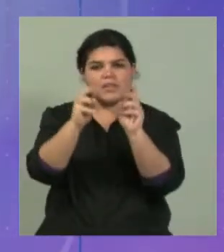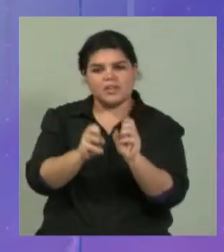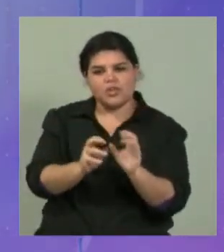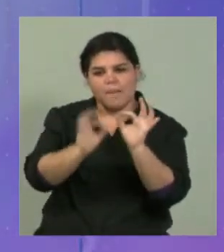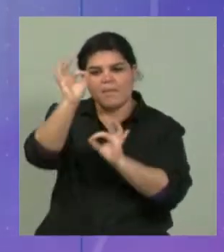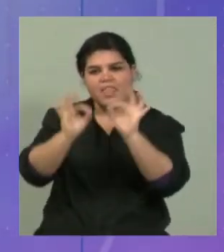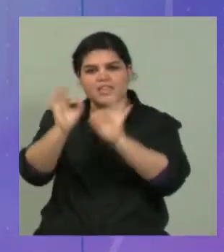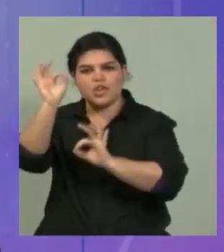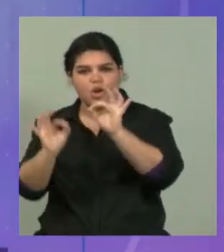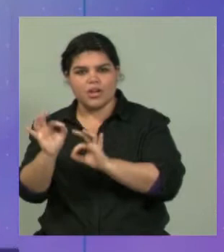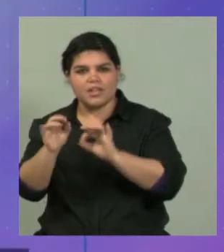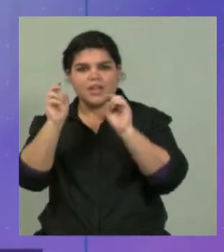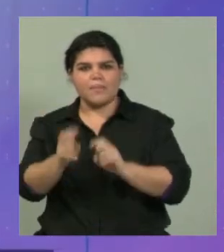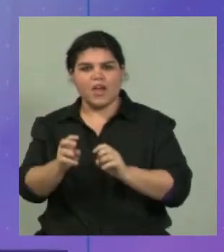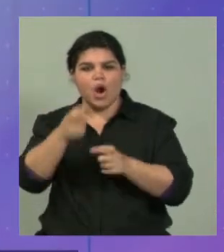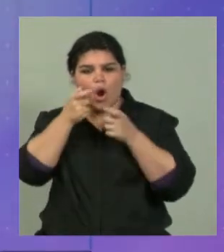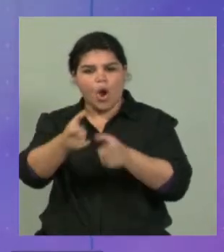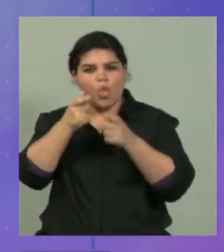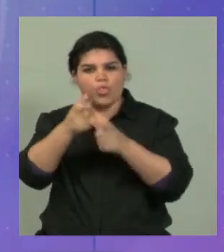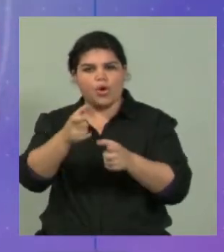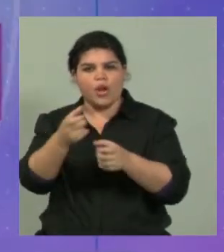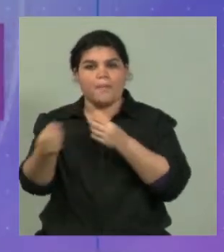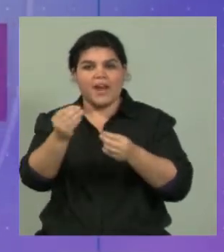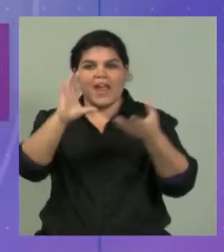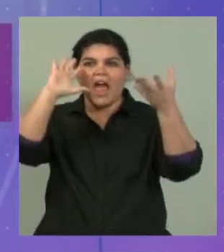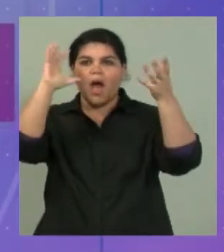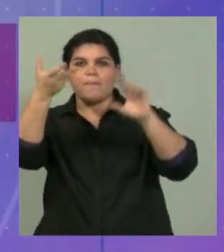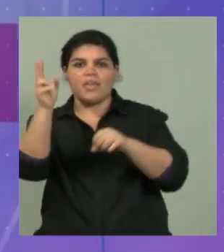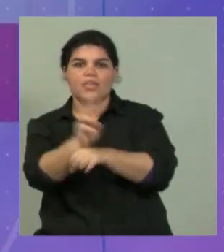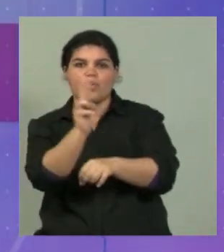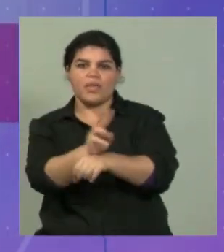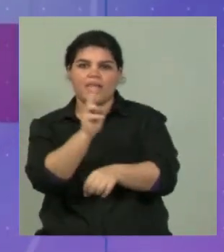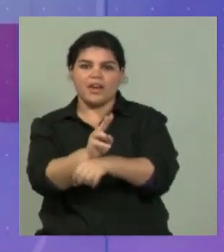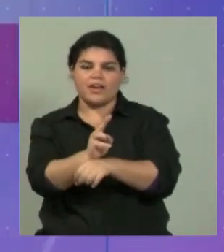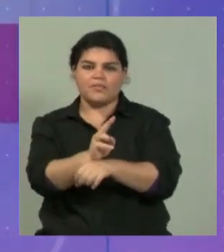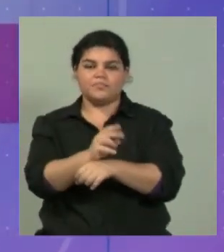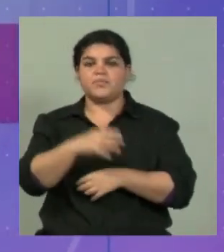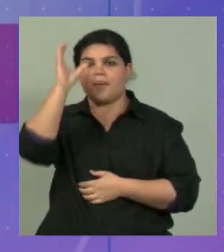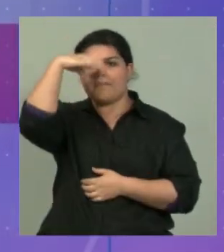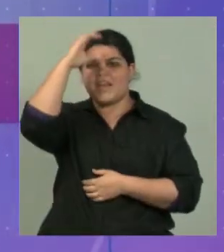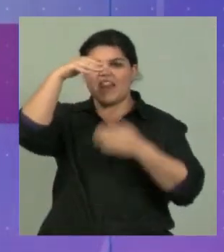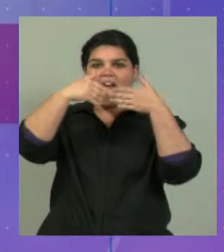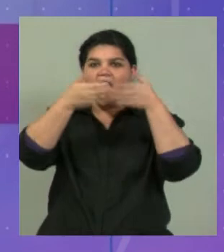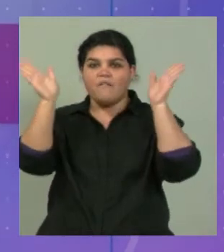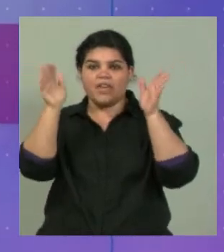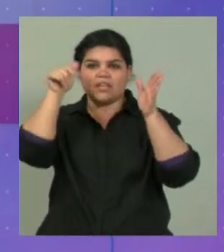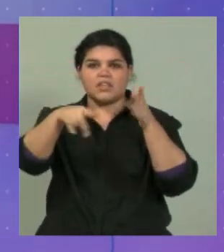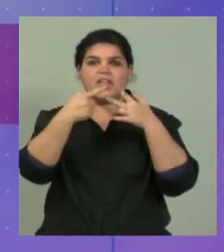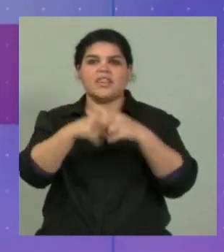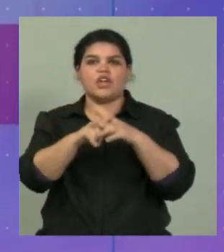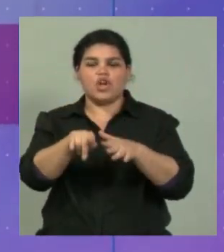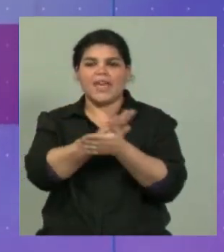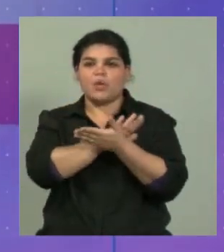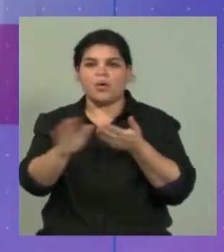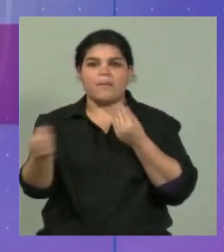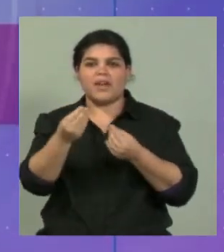mediciones, pruebas y estrictos controles para cuidar el ambiente. La minería a cielo abierto es una nueva tecnología para extraer